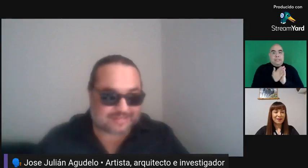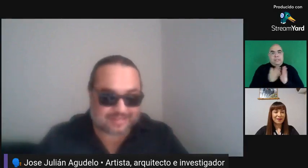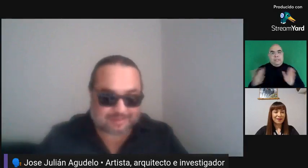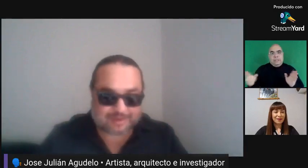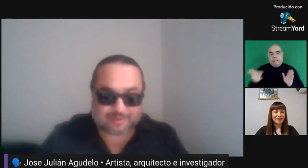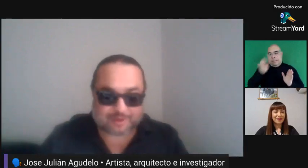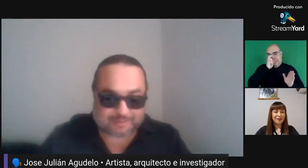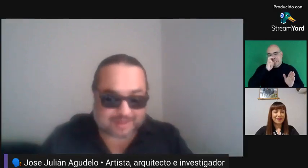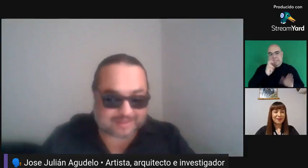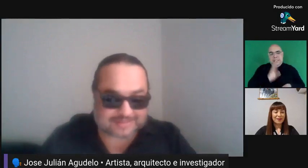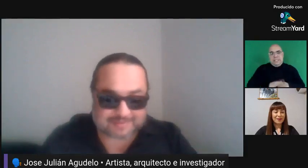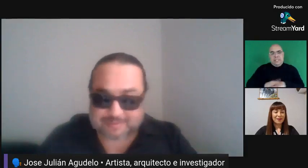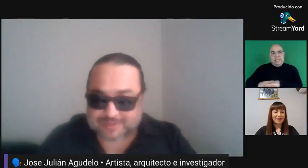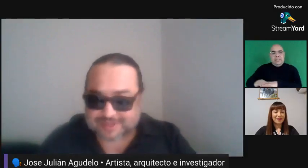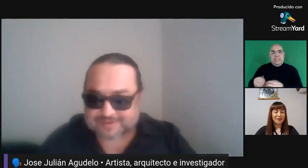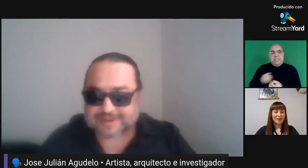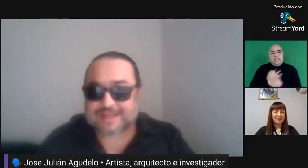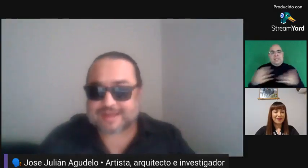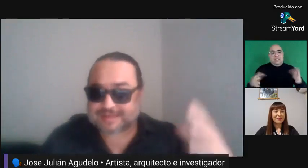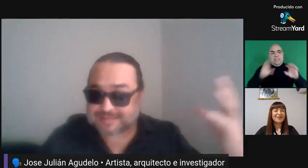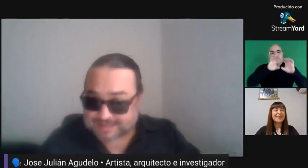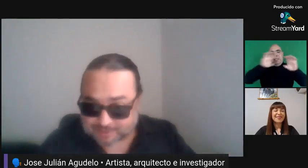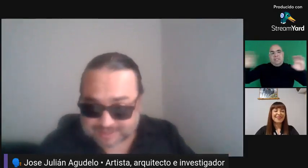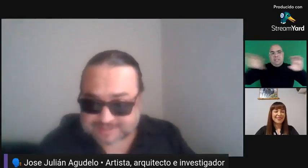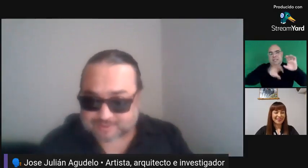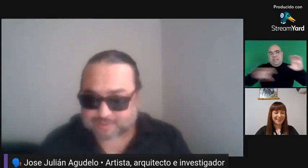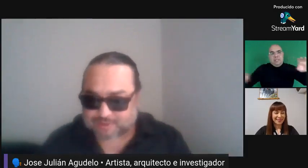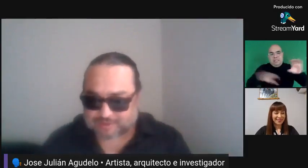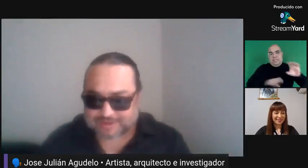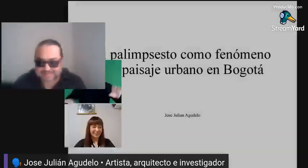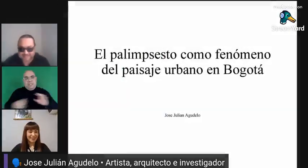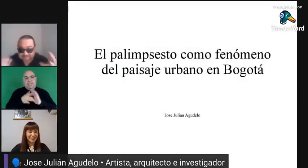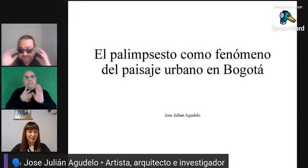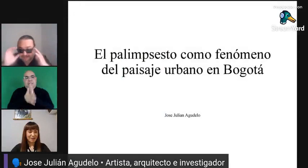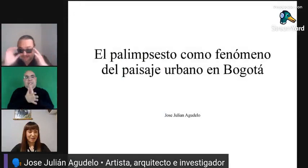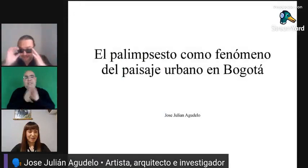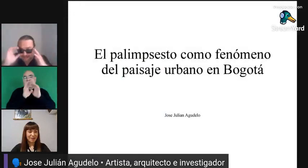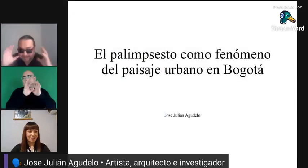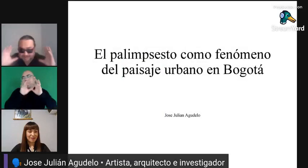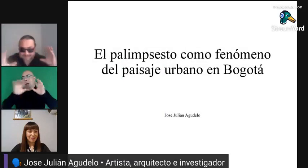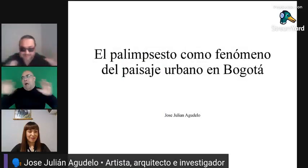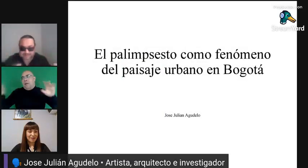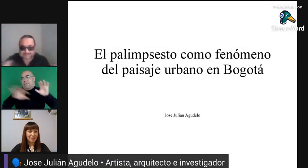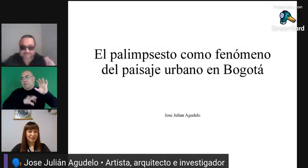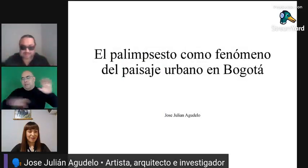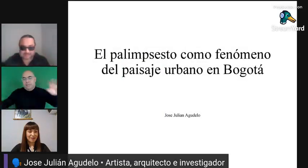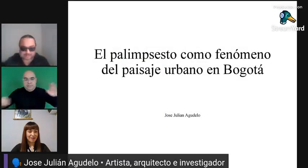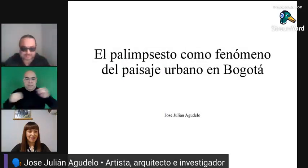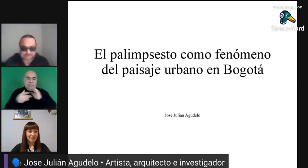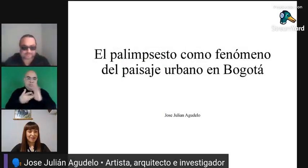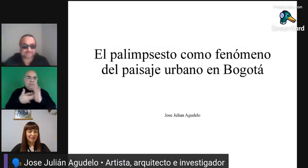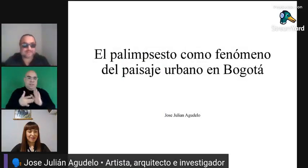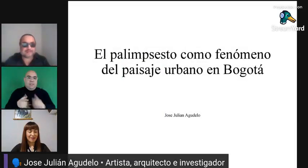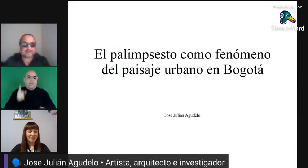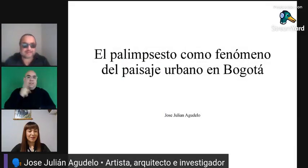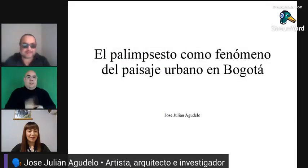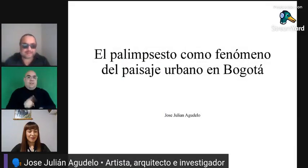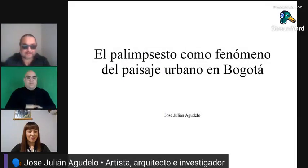logré ceñirme el número de imágenes que me pidieron, así que van a ser un montón. Va a tener tres momentos.